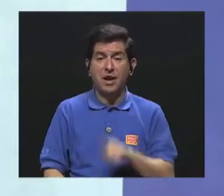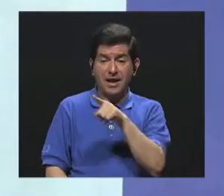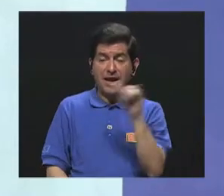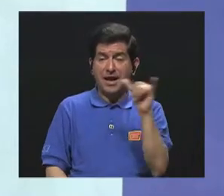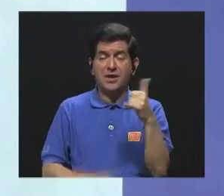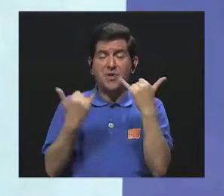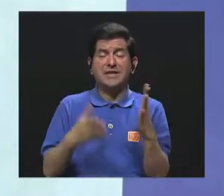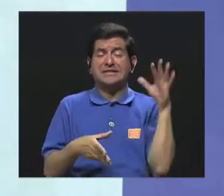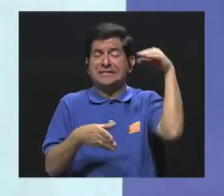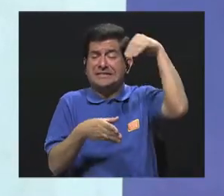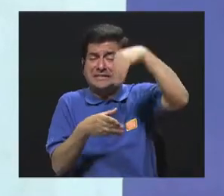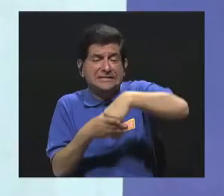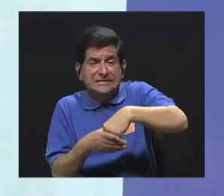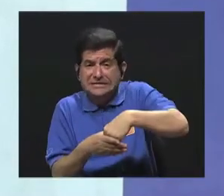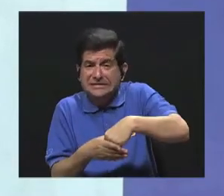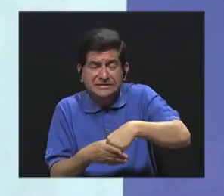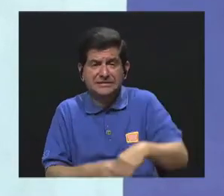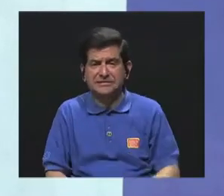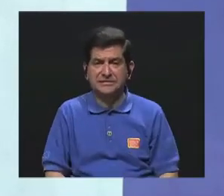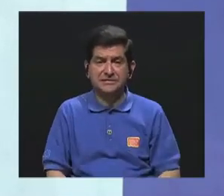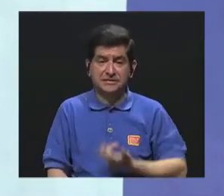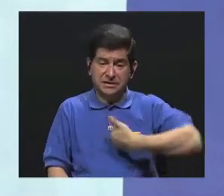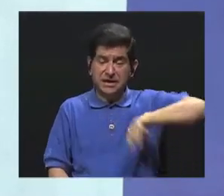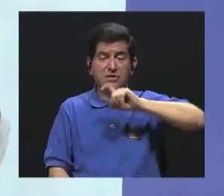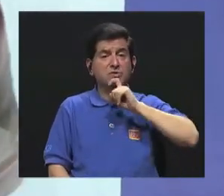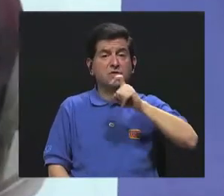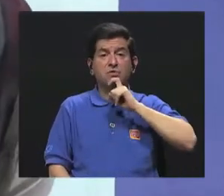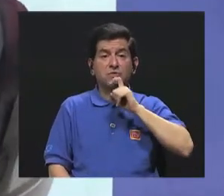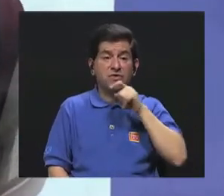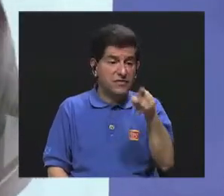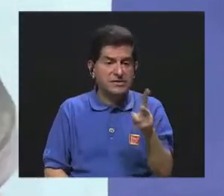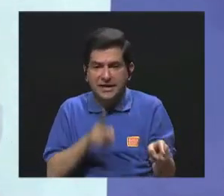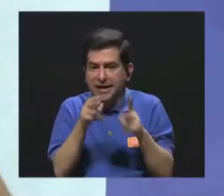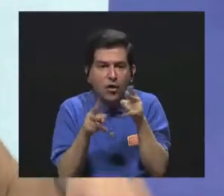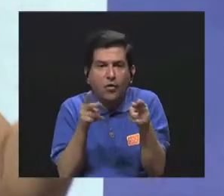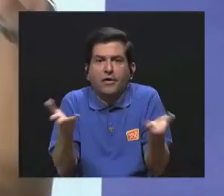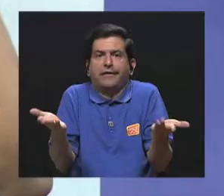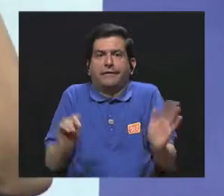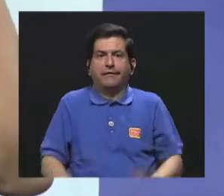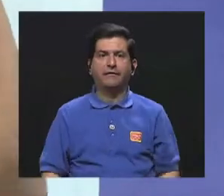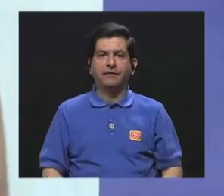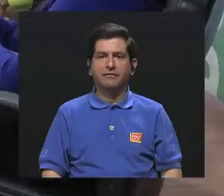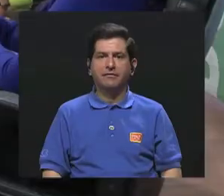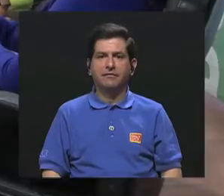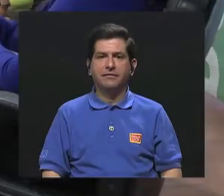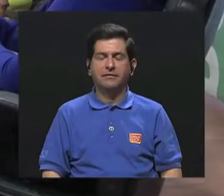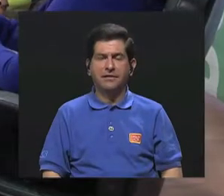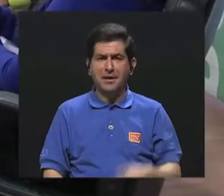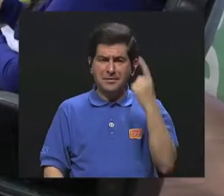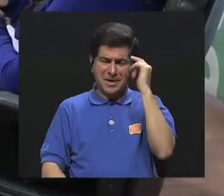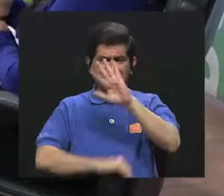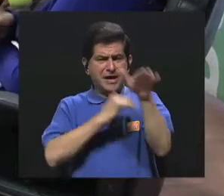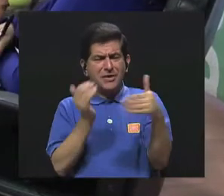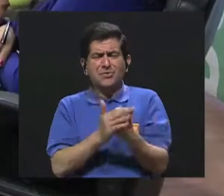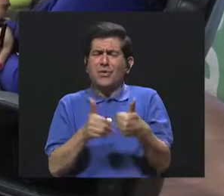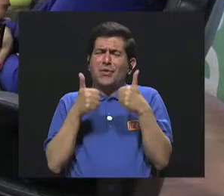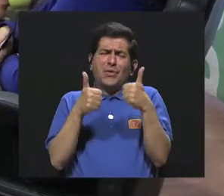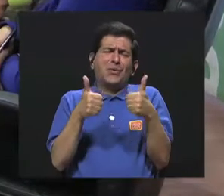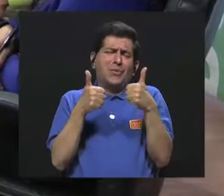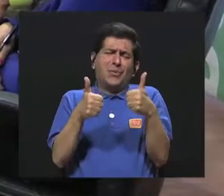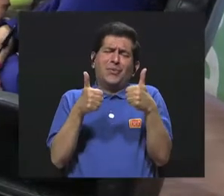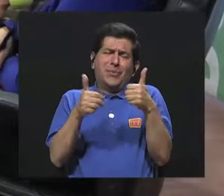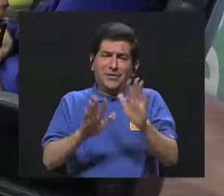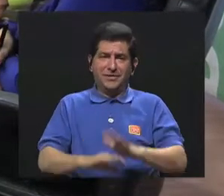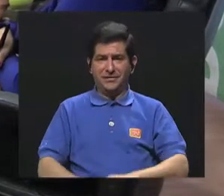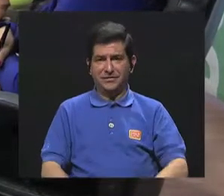estaba tan involucrado. Claro. Que nos costaba mucho cortar, nos costaba mucho, o todo nos parecía guay, qué bueno,